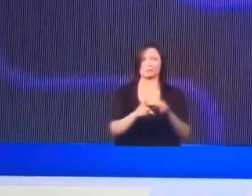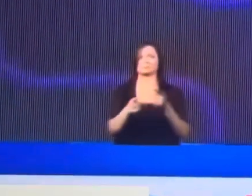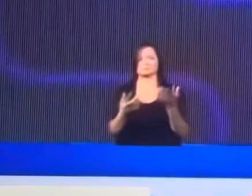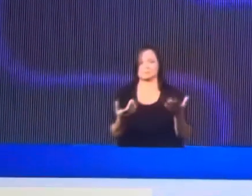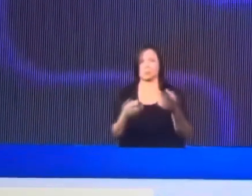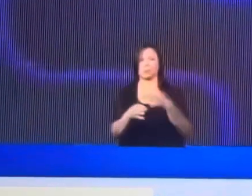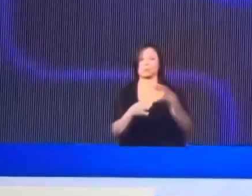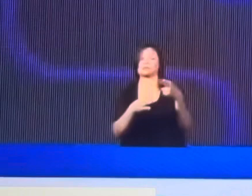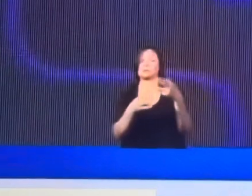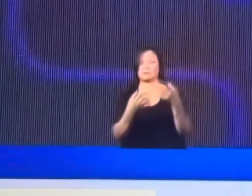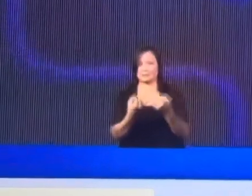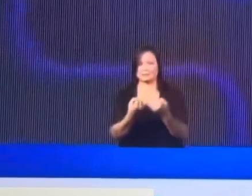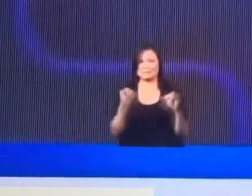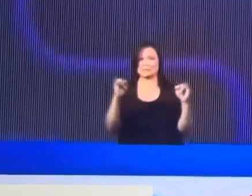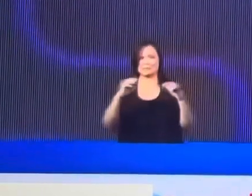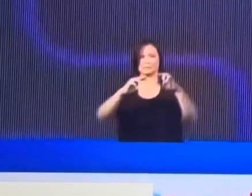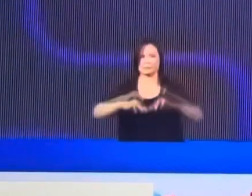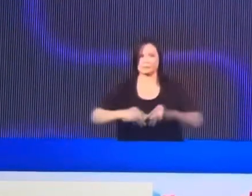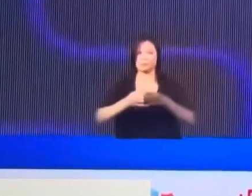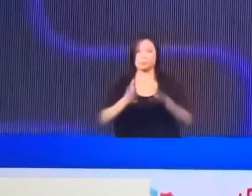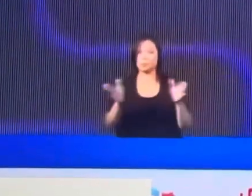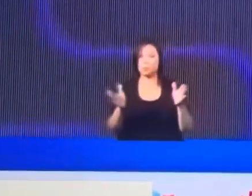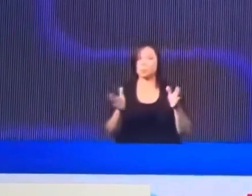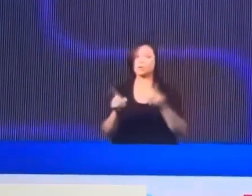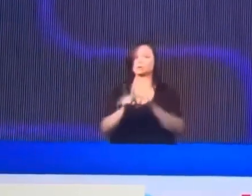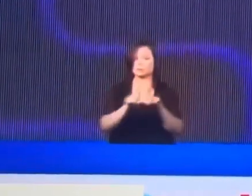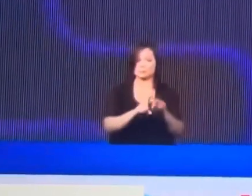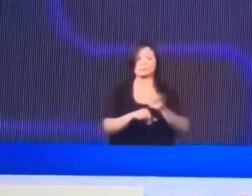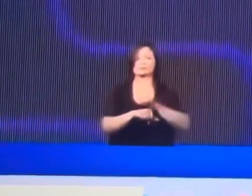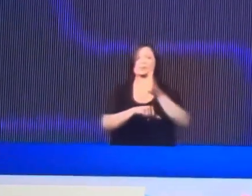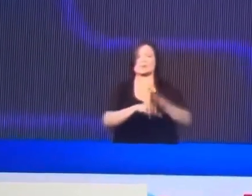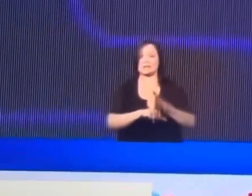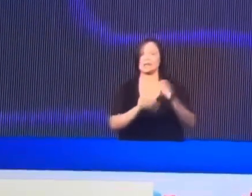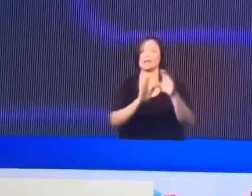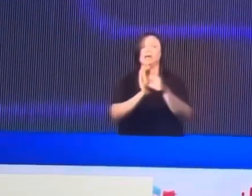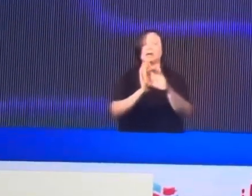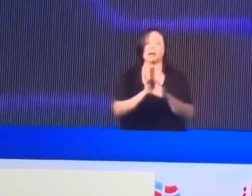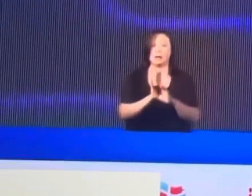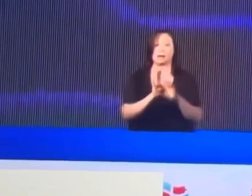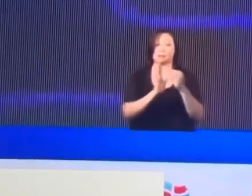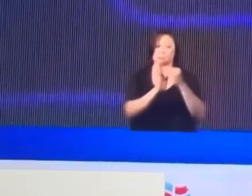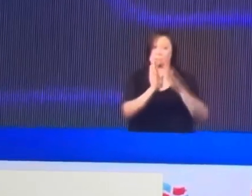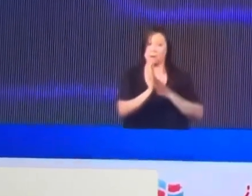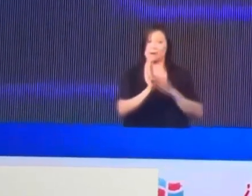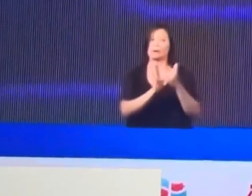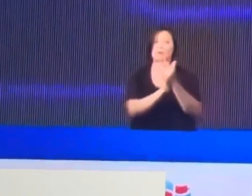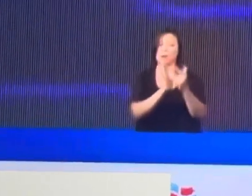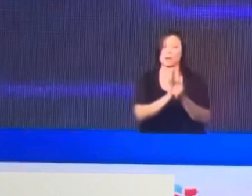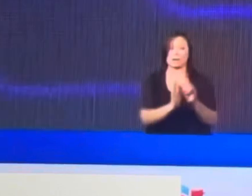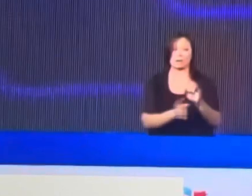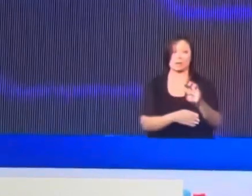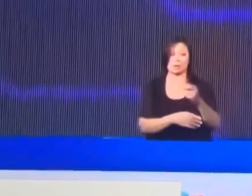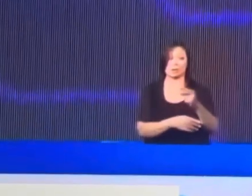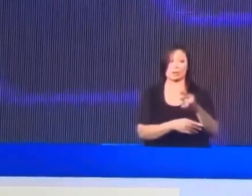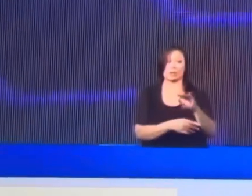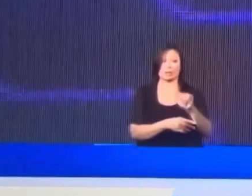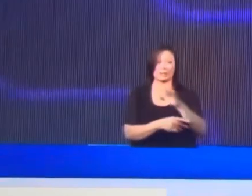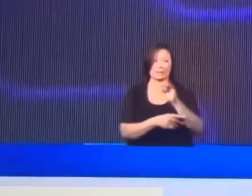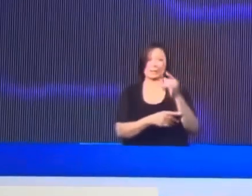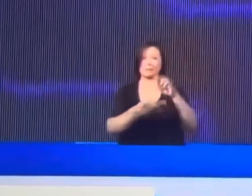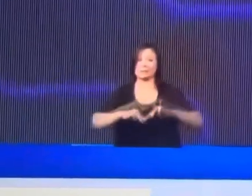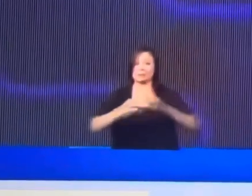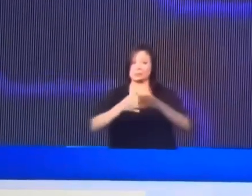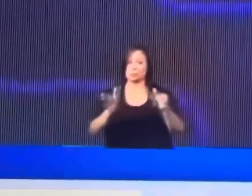todos los órganos de control, por ejemplo, a la Cámara de Cuentas. Eso era un comité político. El Tribunal Superior Electoral